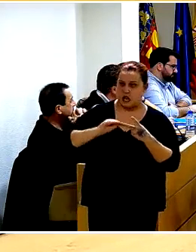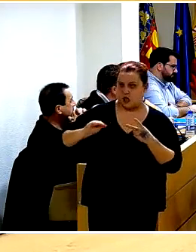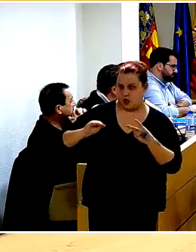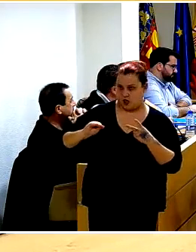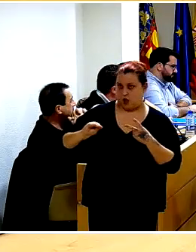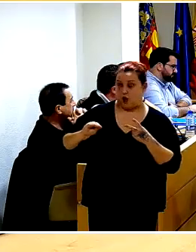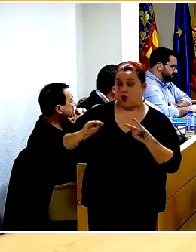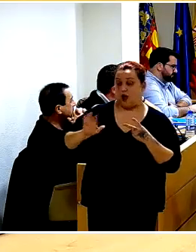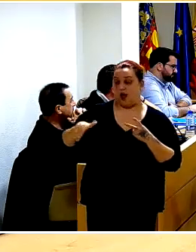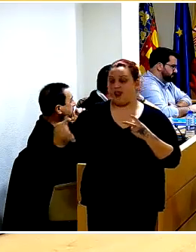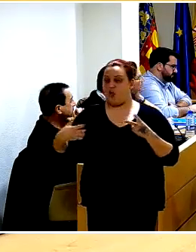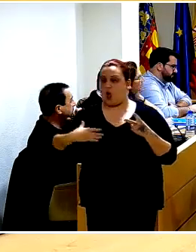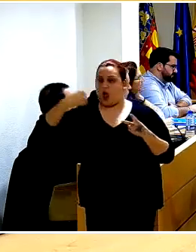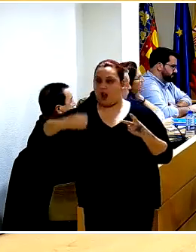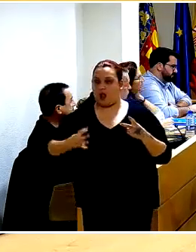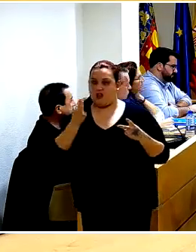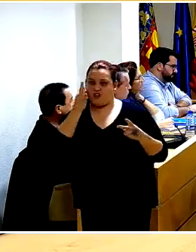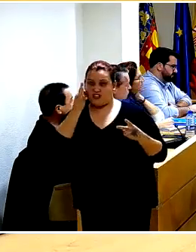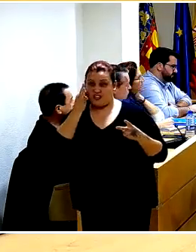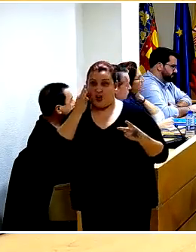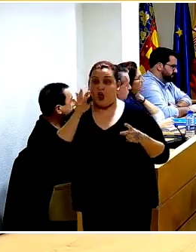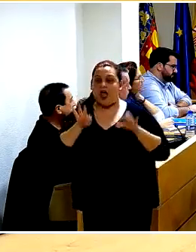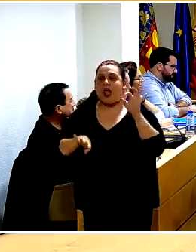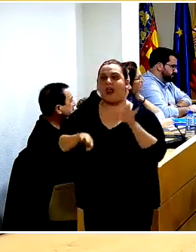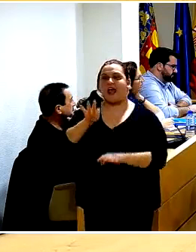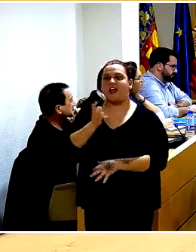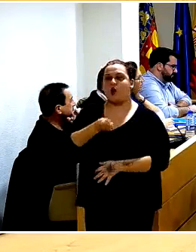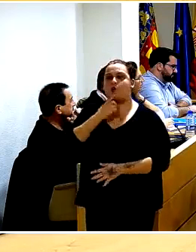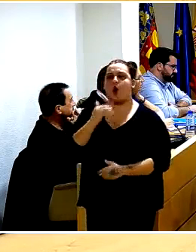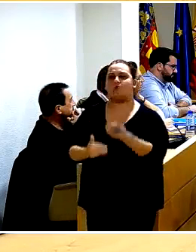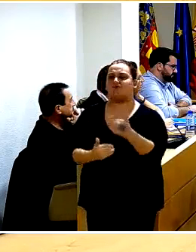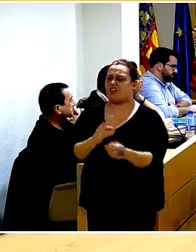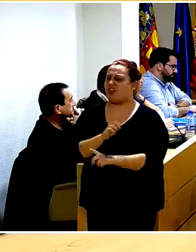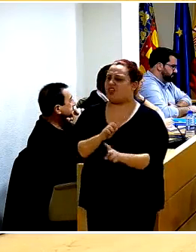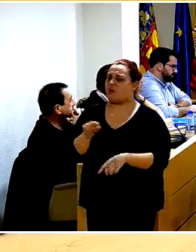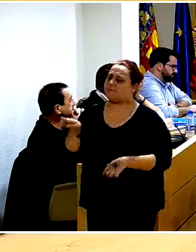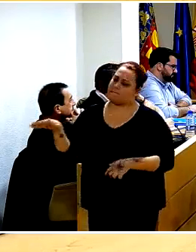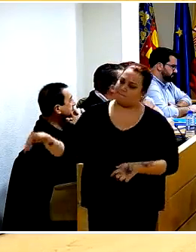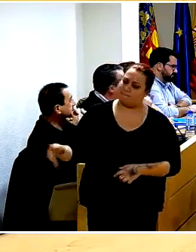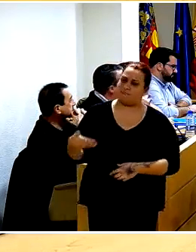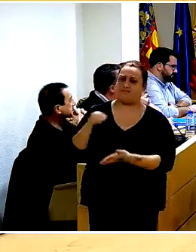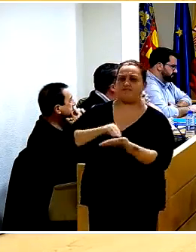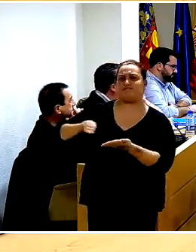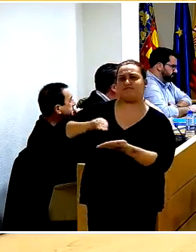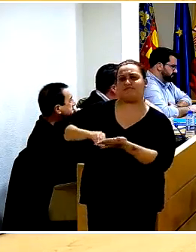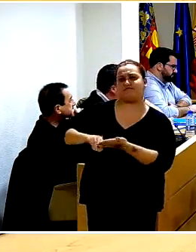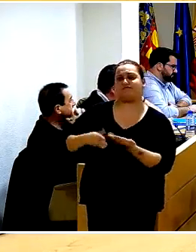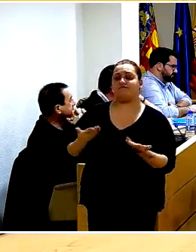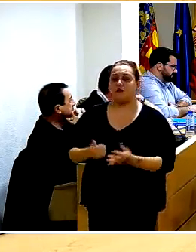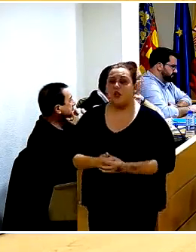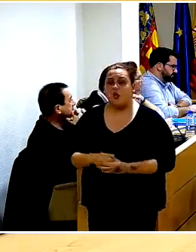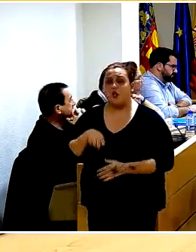señora alcaldesa, que lo hace, que es también elegida directamente a dedo. No había personal suficiente en el ayuntamiento capacitado, suficiente de capacidad, sino que se elige a dedo. Esos